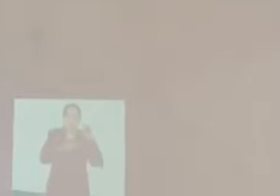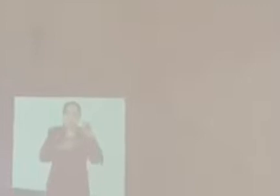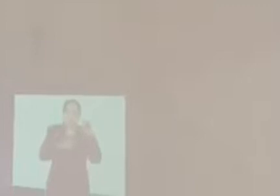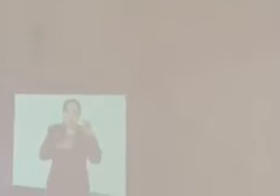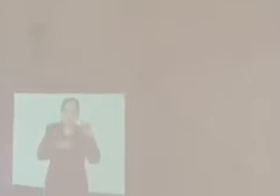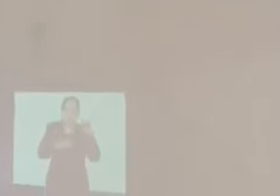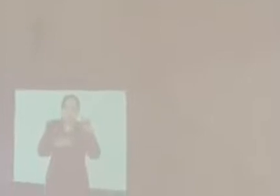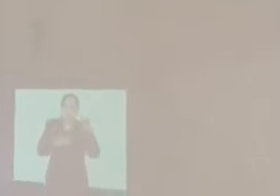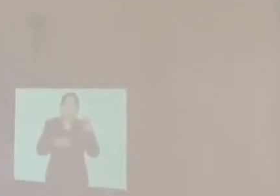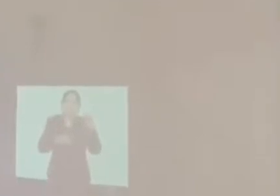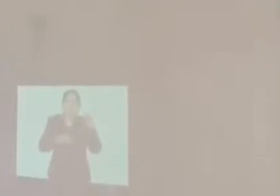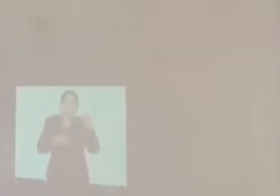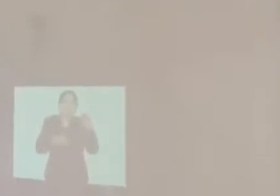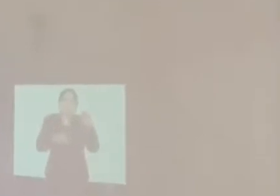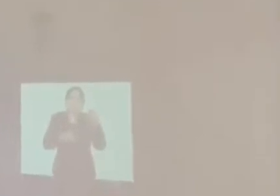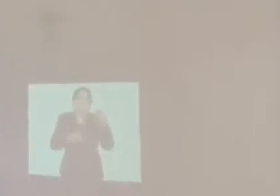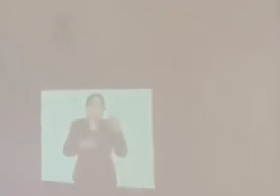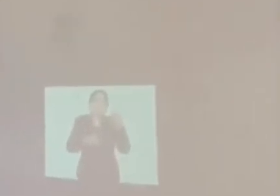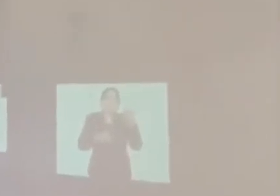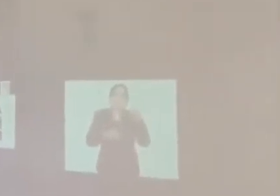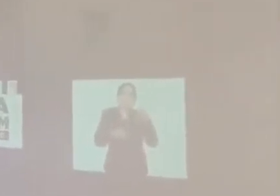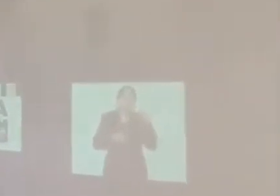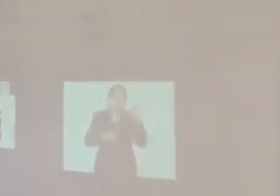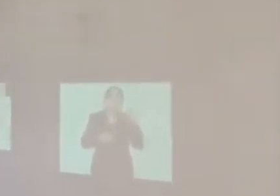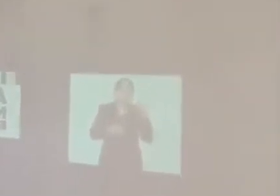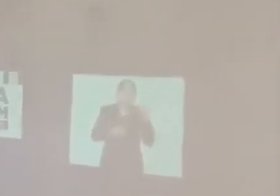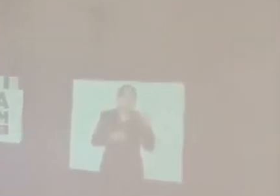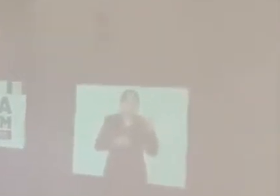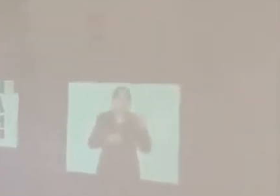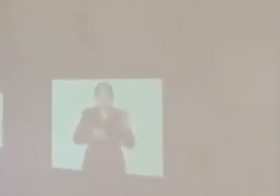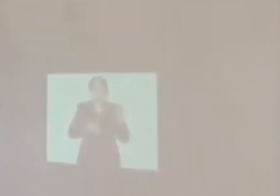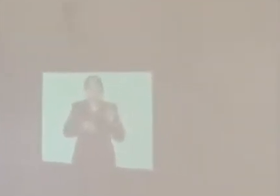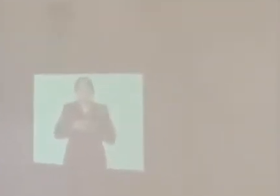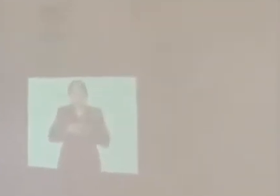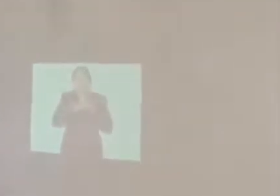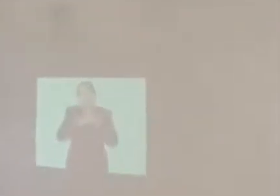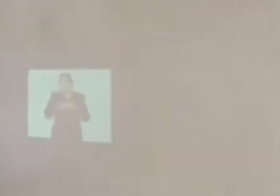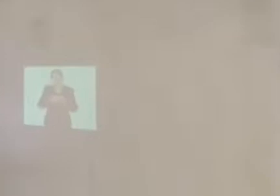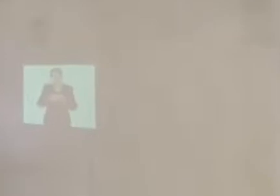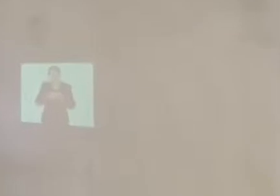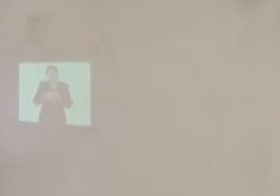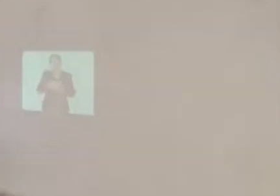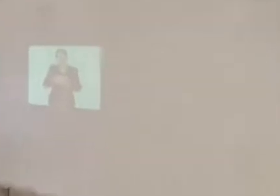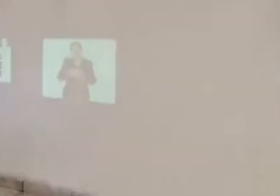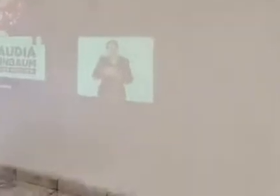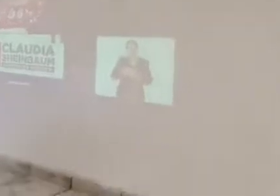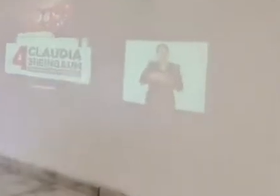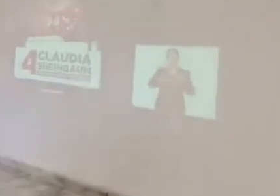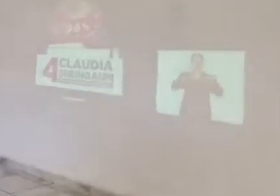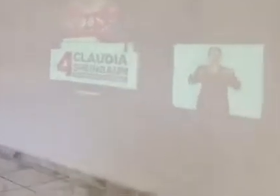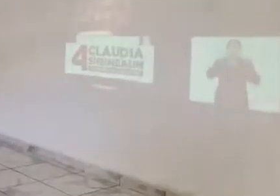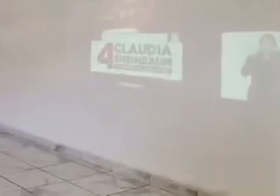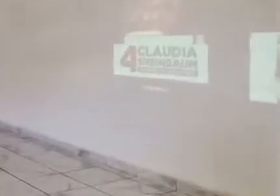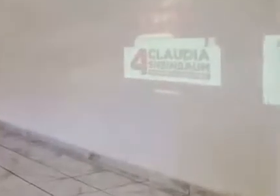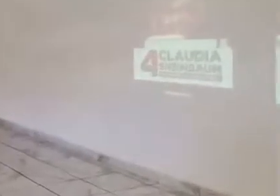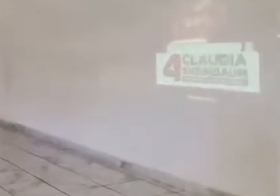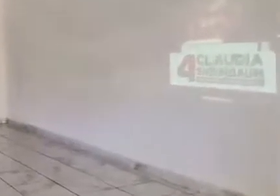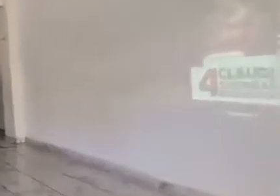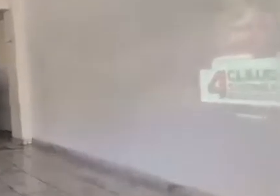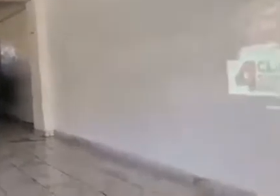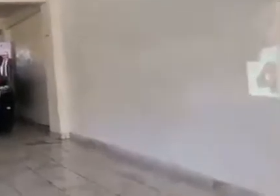hasta la cuarta sección del Bosque de Chapultepec, en Santa Fe, en Álvaro Obregón. El cablebús no contamina,